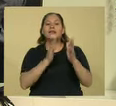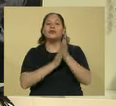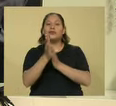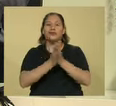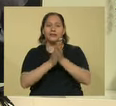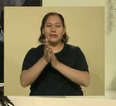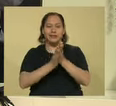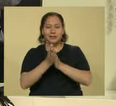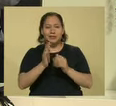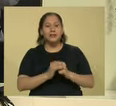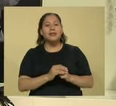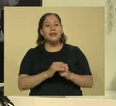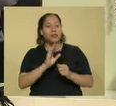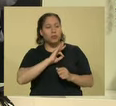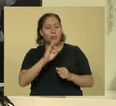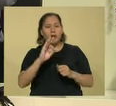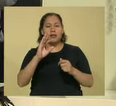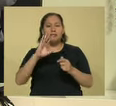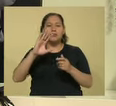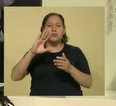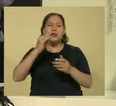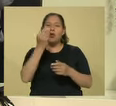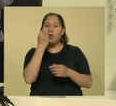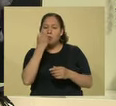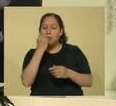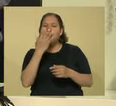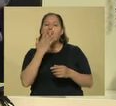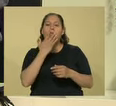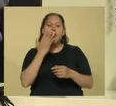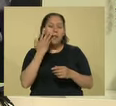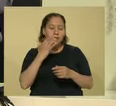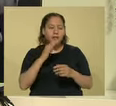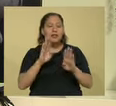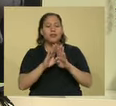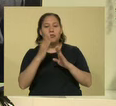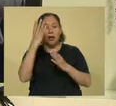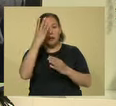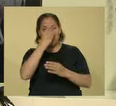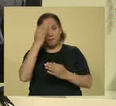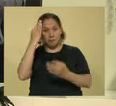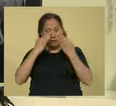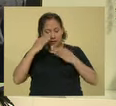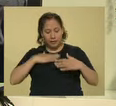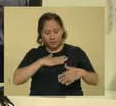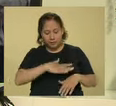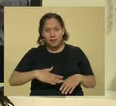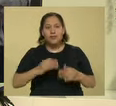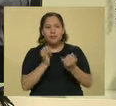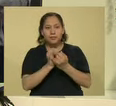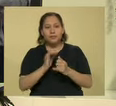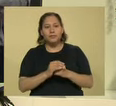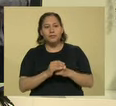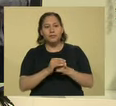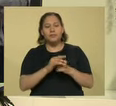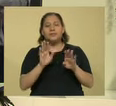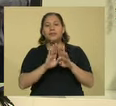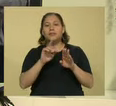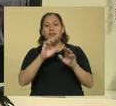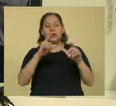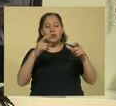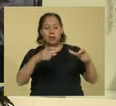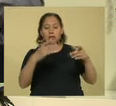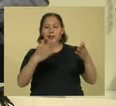chocolate. Se puede untar, comer, chupar y embellecer. Además. ¿Verdad? Para el arte